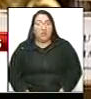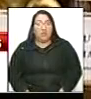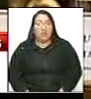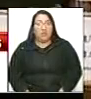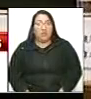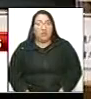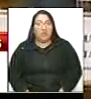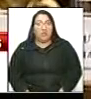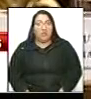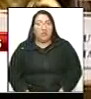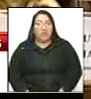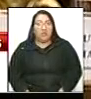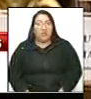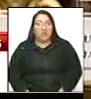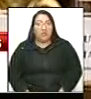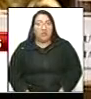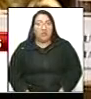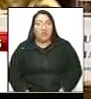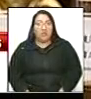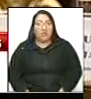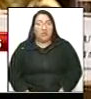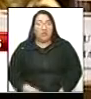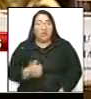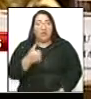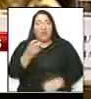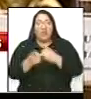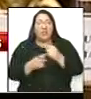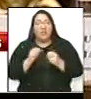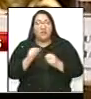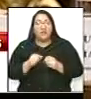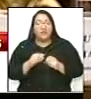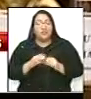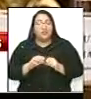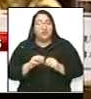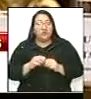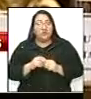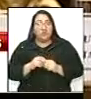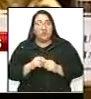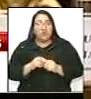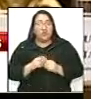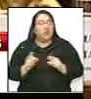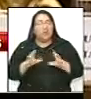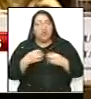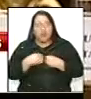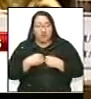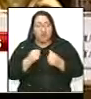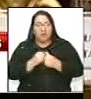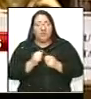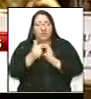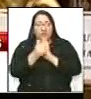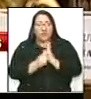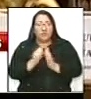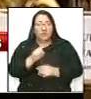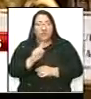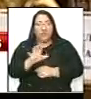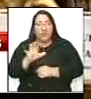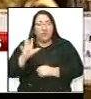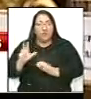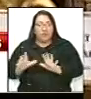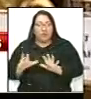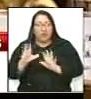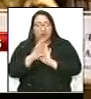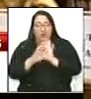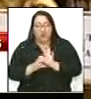favor. A. Se declara la improcedencia en el extremo de la infracción al artículo 158 de la